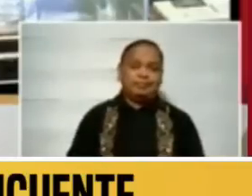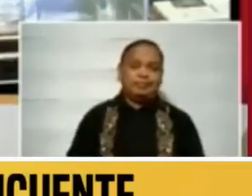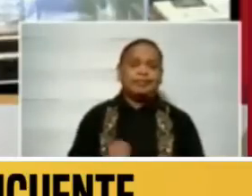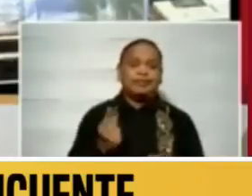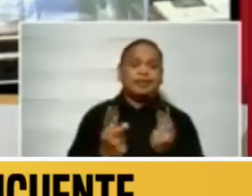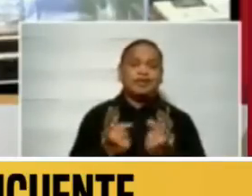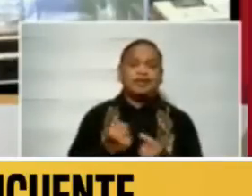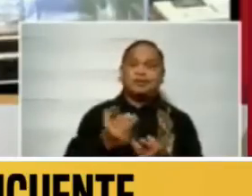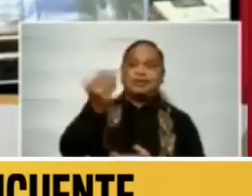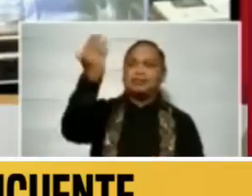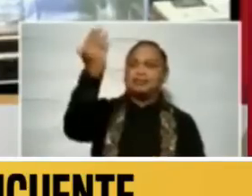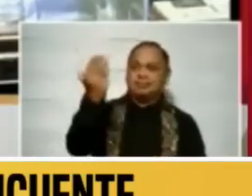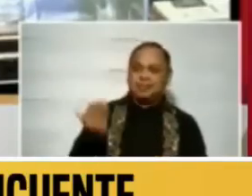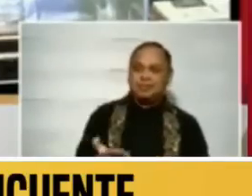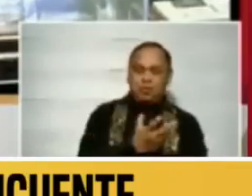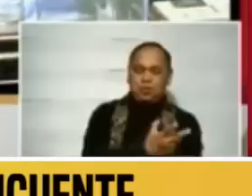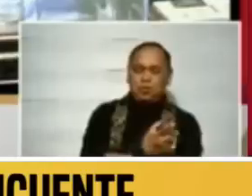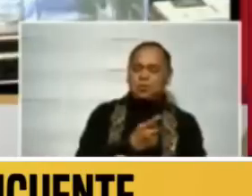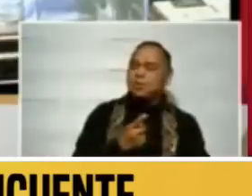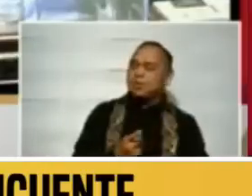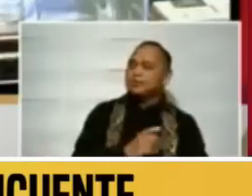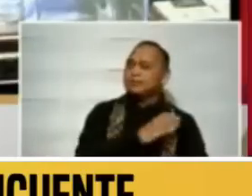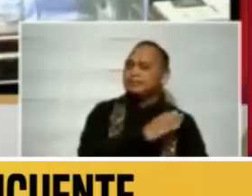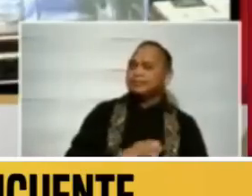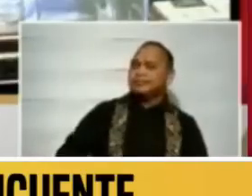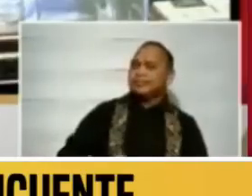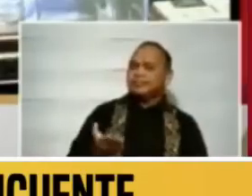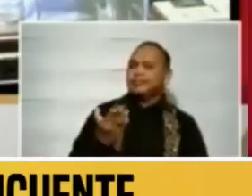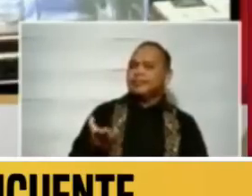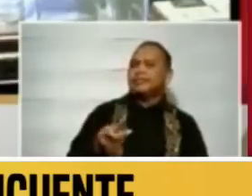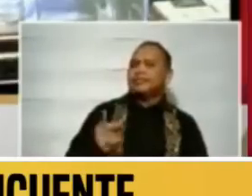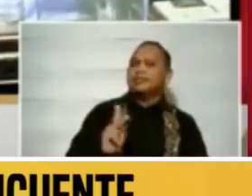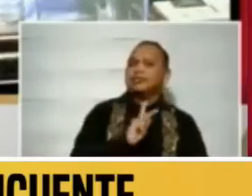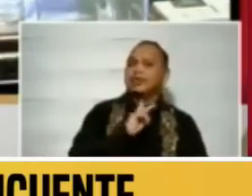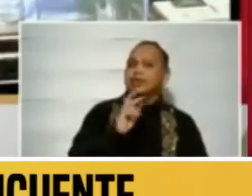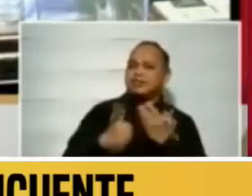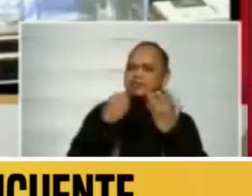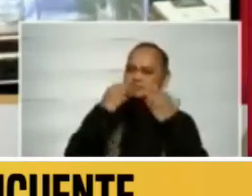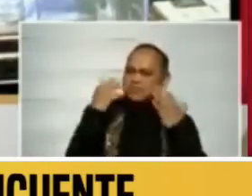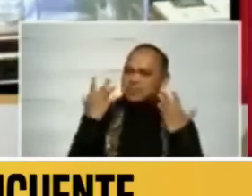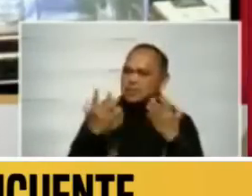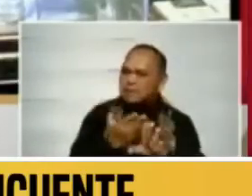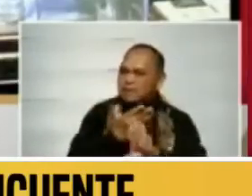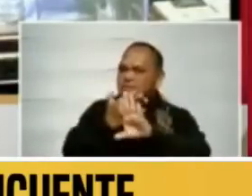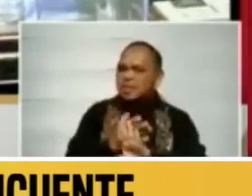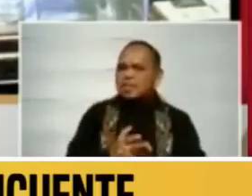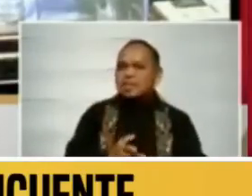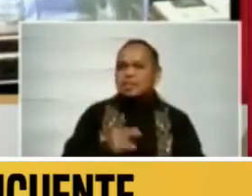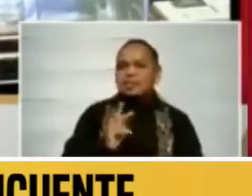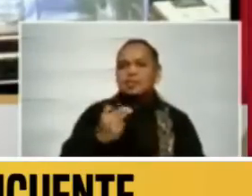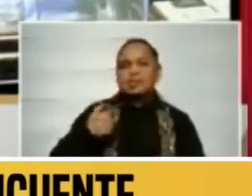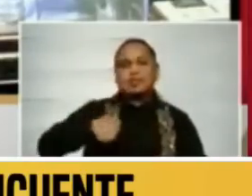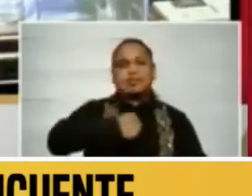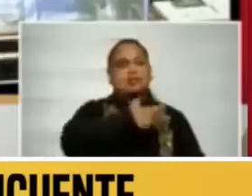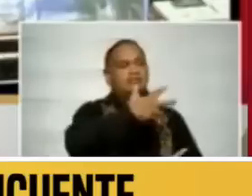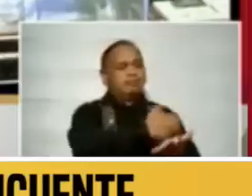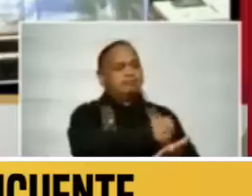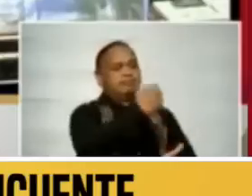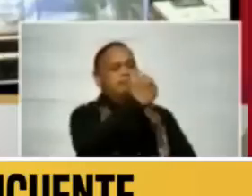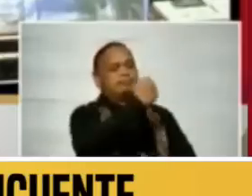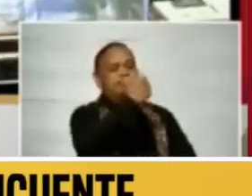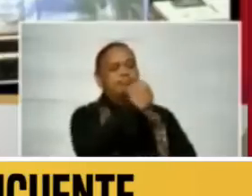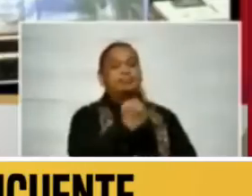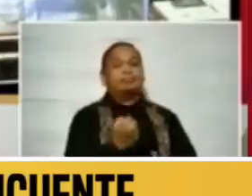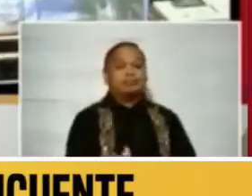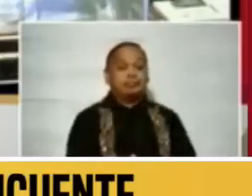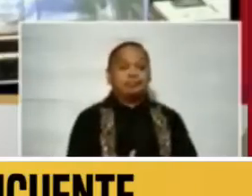sea una persona realmente honesta, su candidato, él no está siendo perseguido. Lo ganamos en una